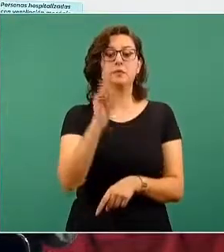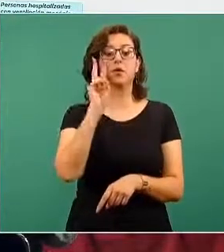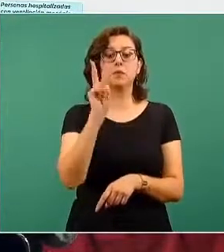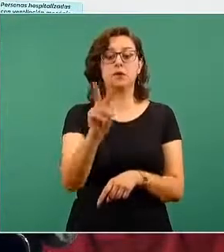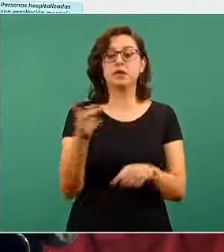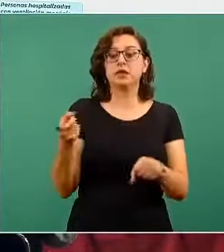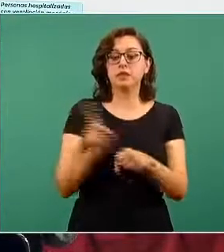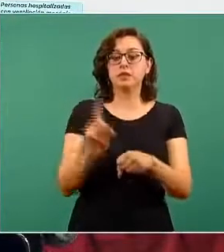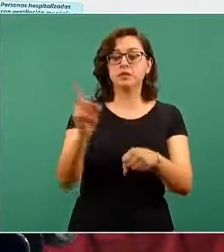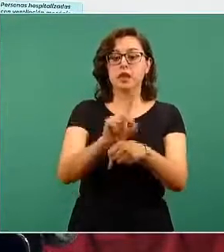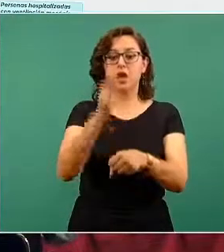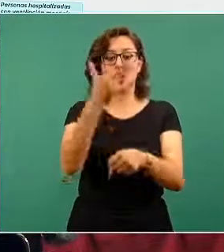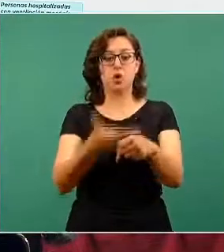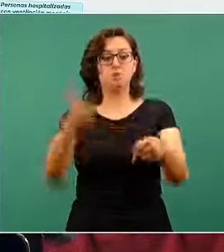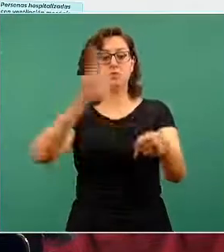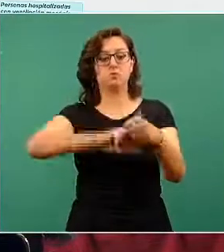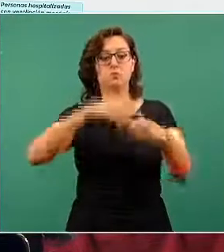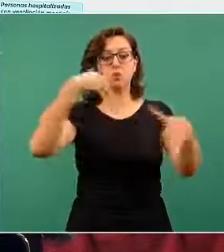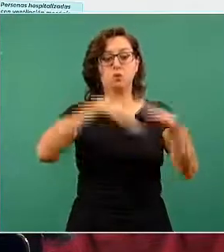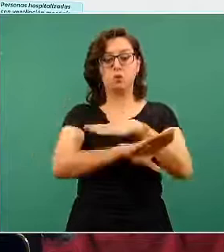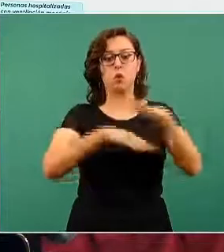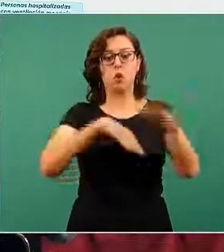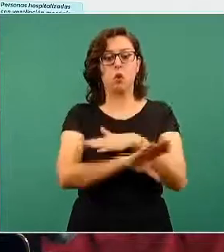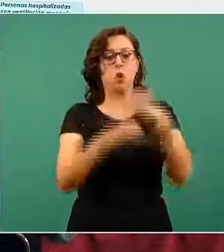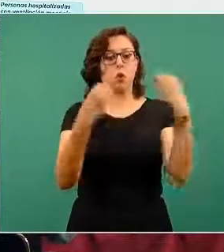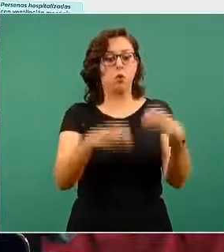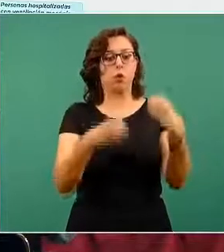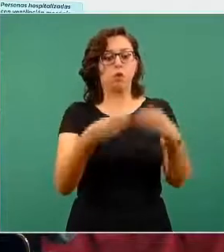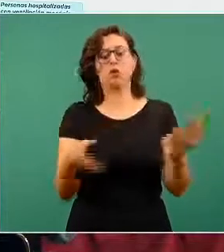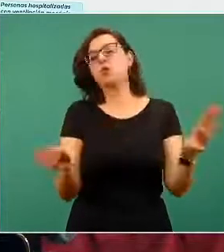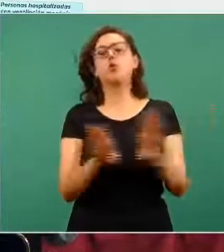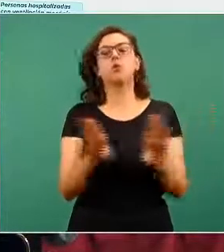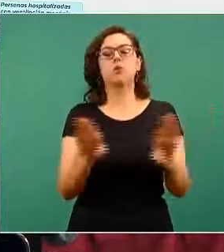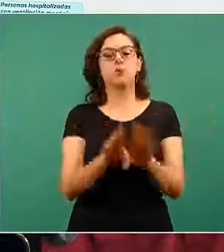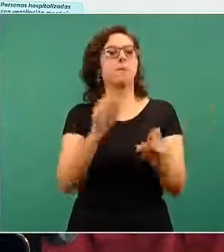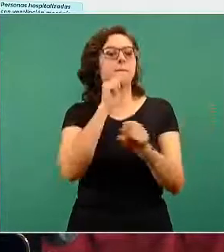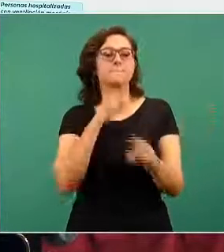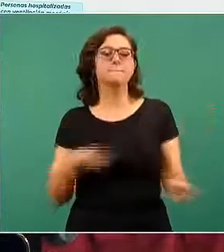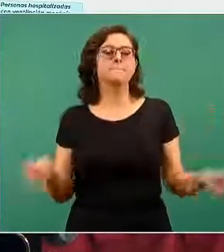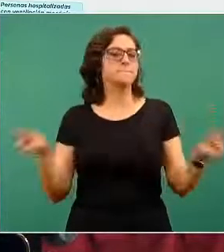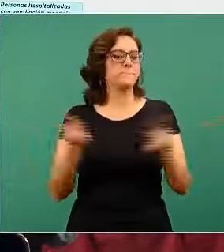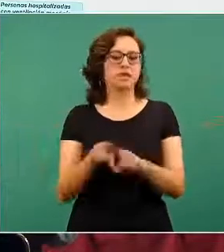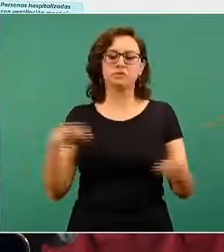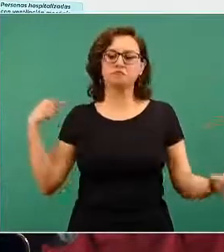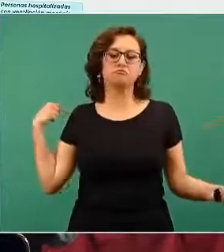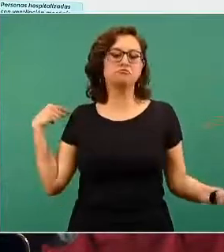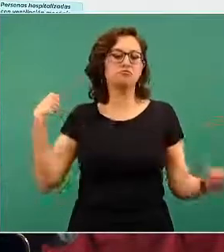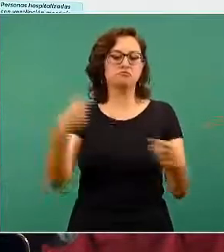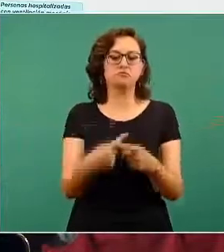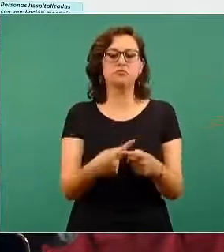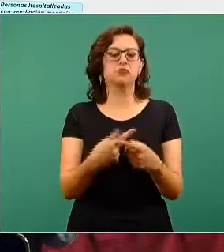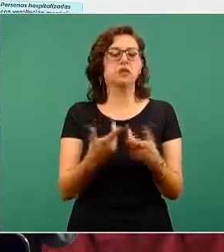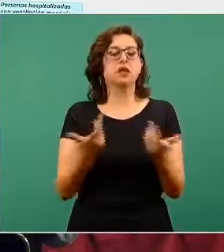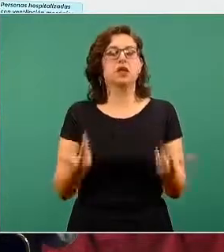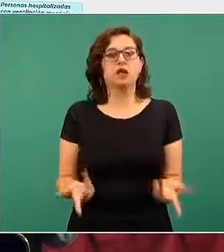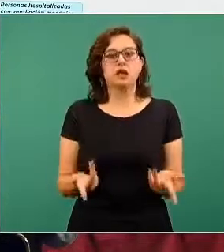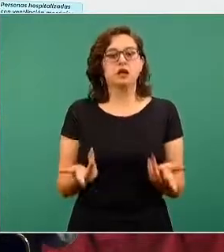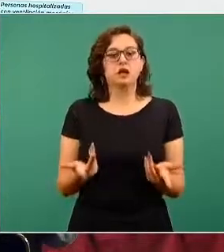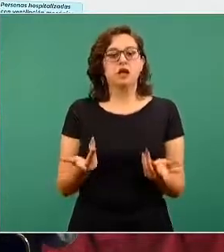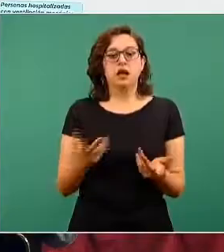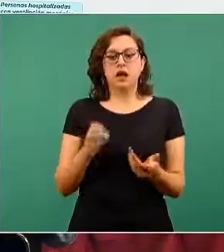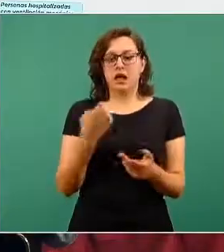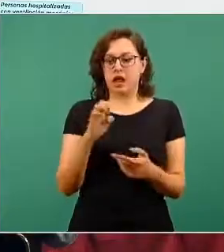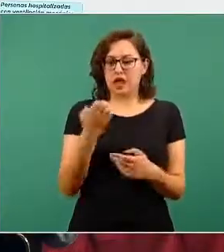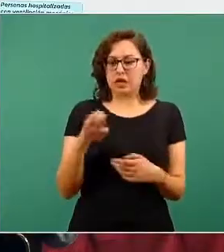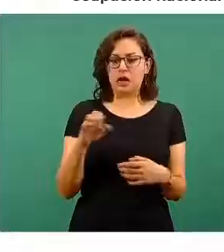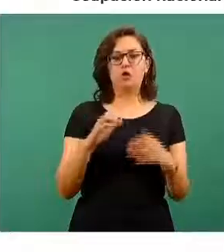ocupación hospitalaria. Hemos visto que esta se ha mantenido también con una tendencia descendente desde fines del mes